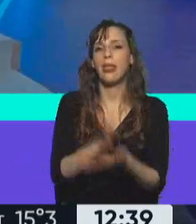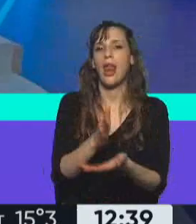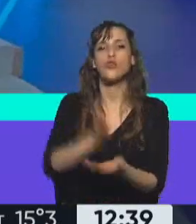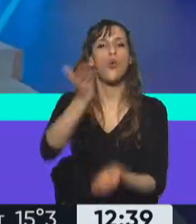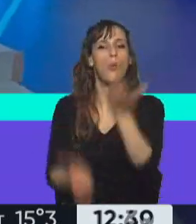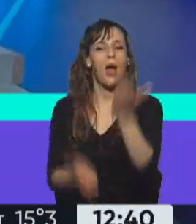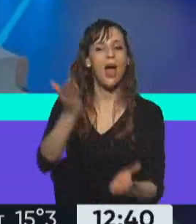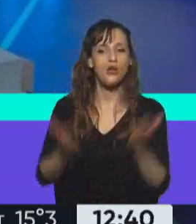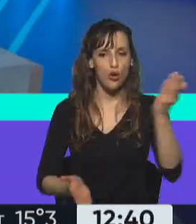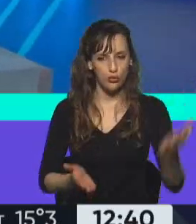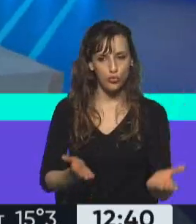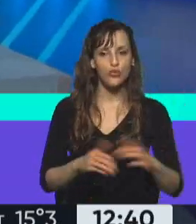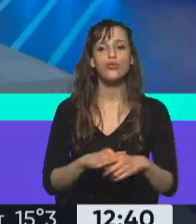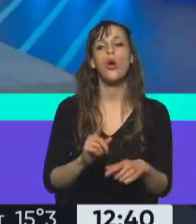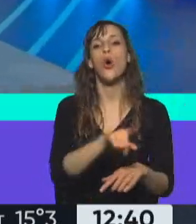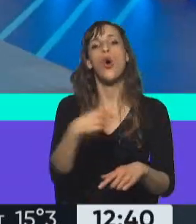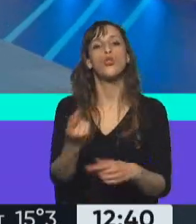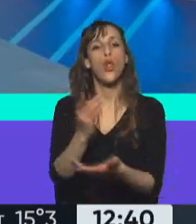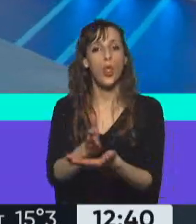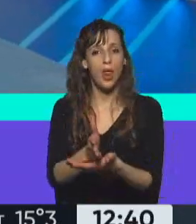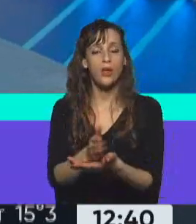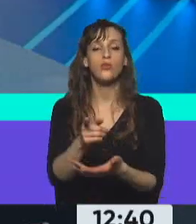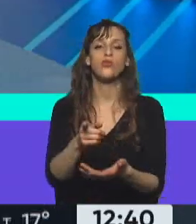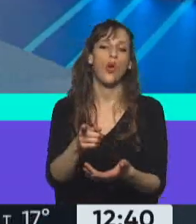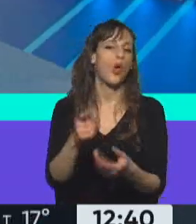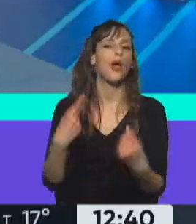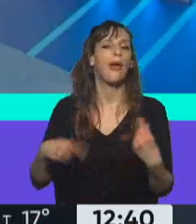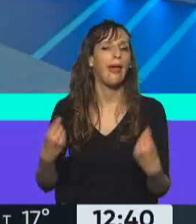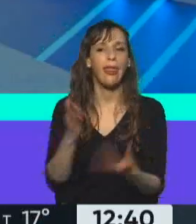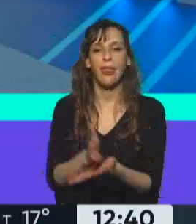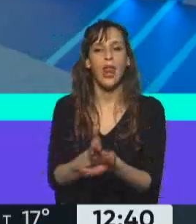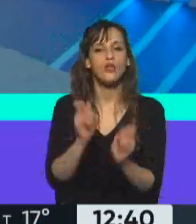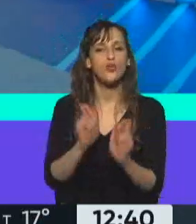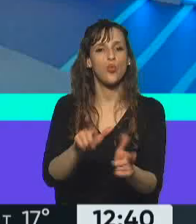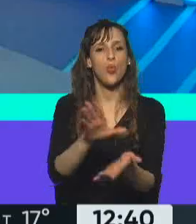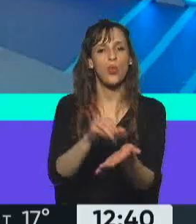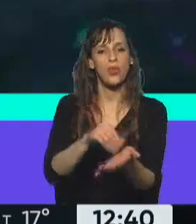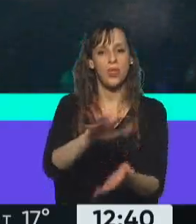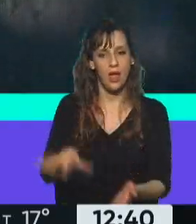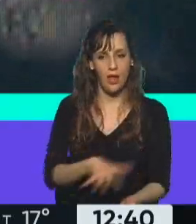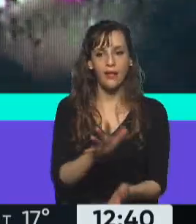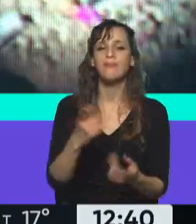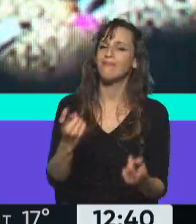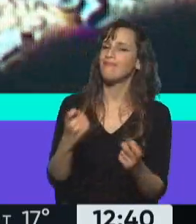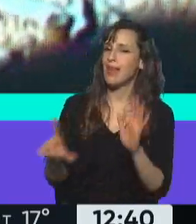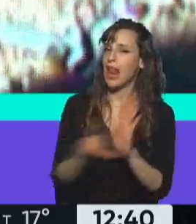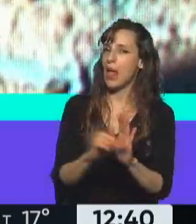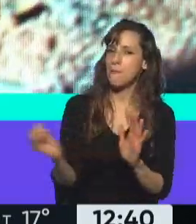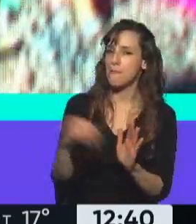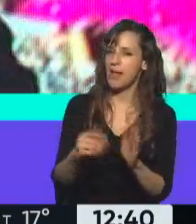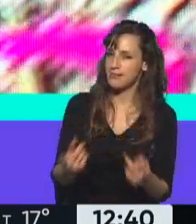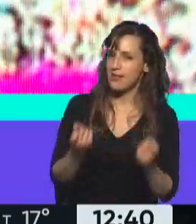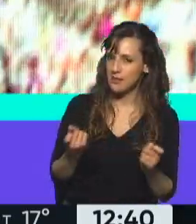y entre otros derechos específicos se reconoce el derecho a sus tierras y territorios. Está haciendo falta otra ley, ¿no? Una ley